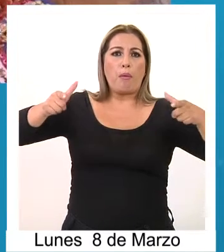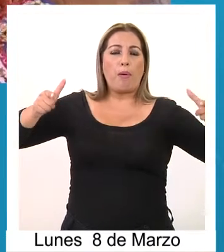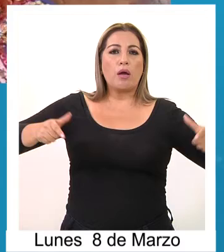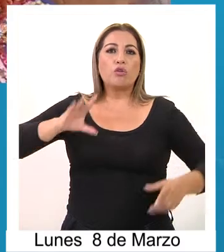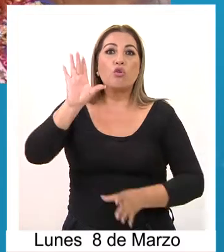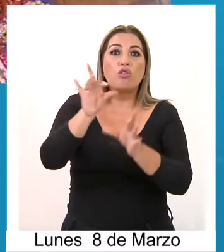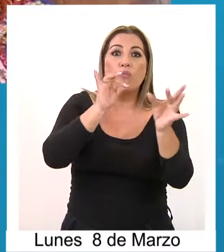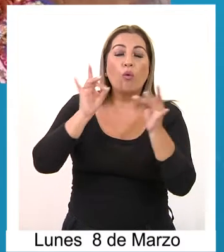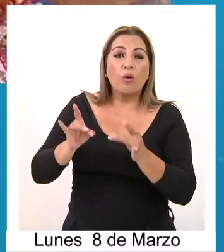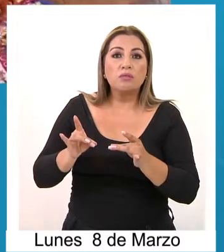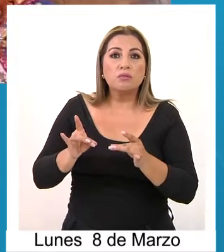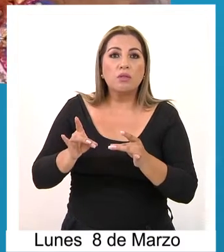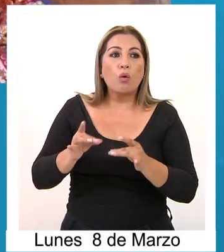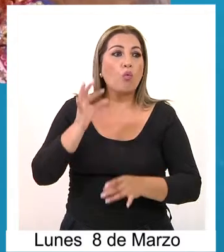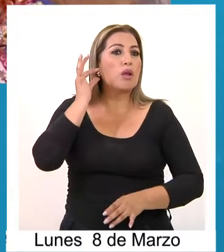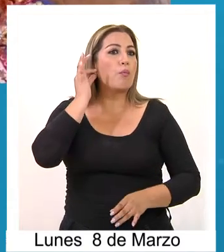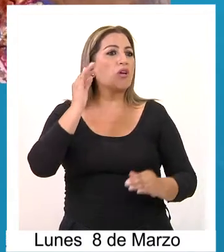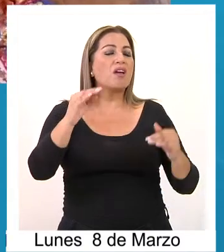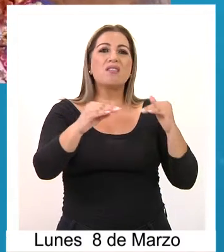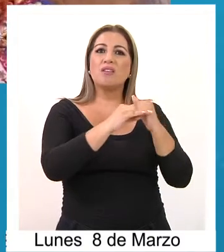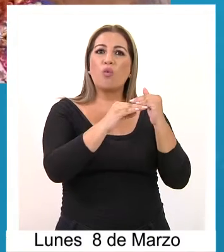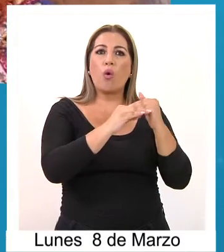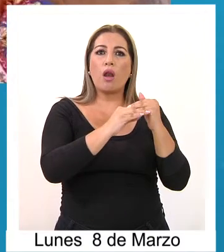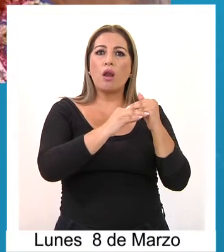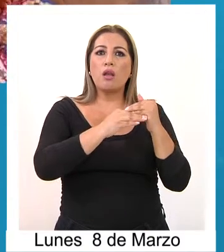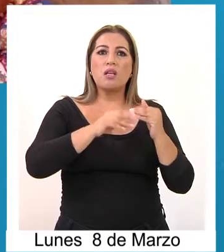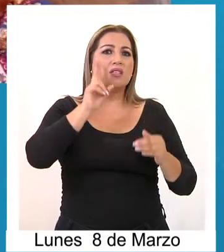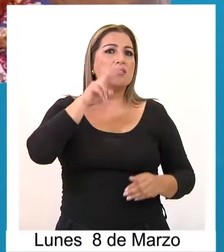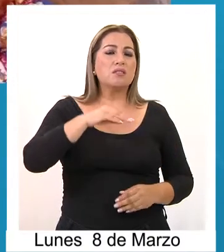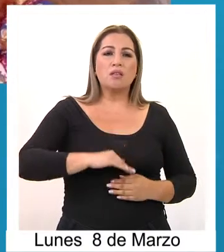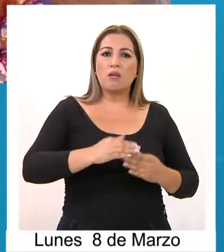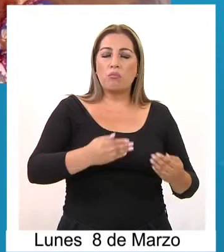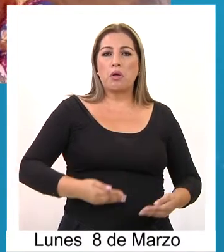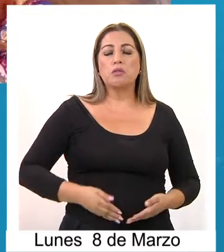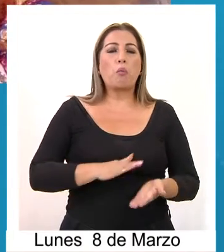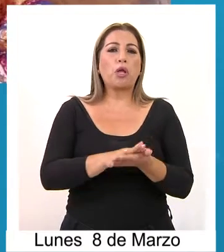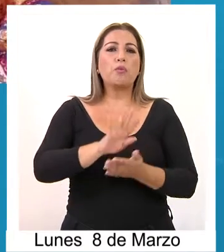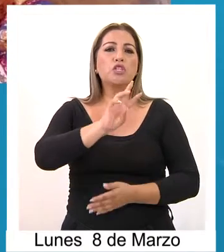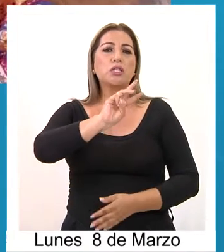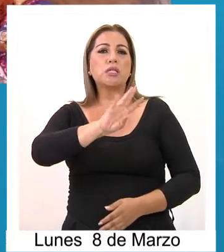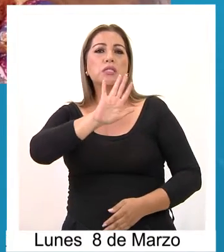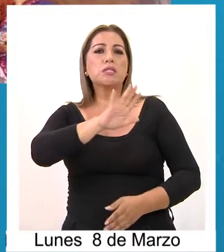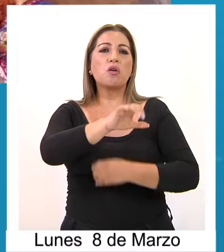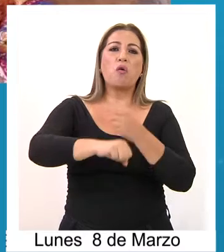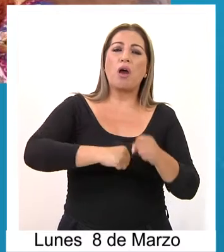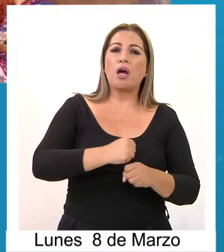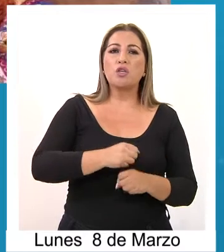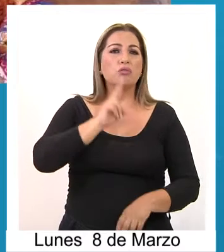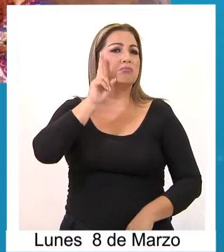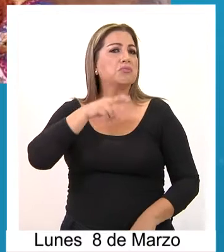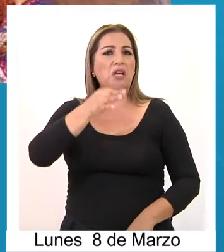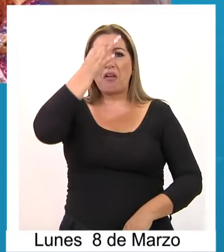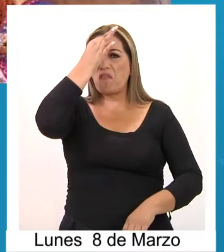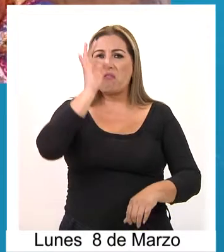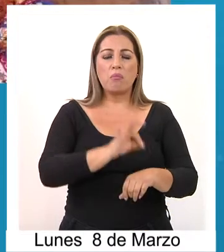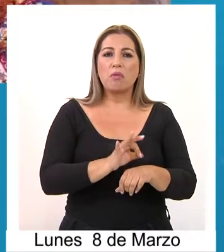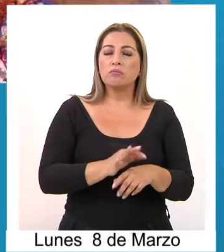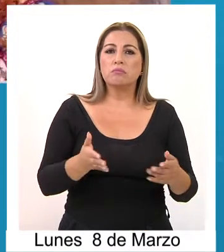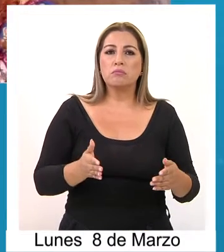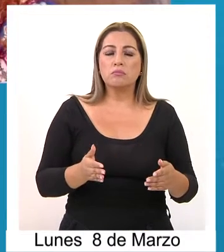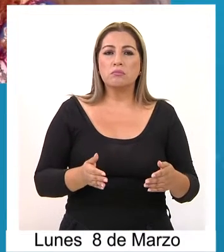cuenta que una mujer en igual condición, por ejemplo, 35 años sin enfermedades